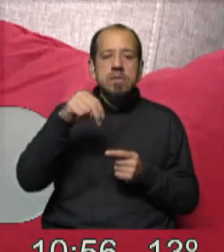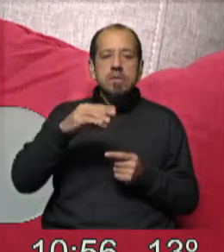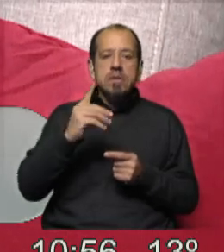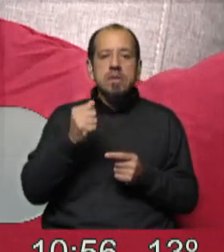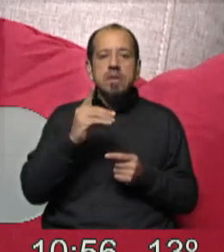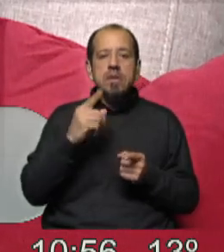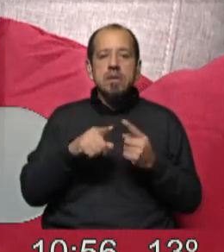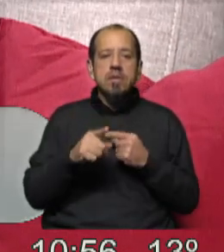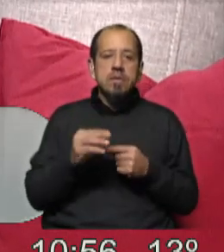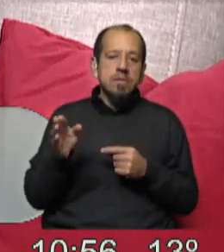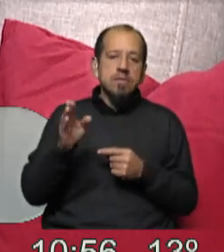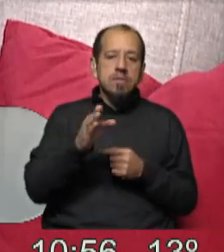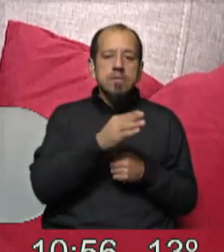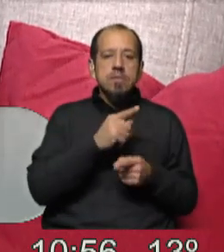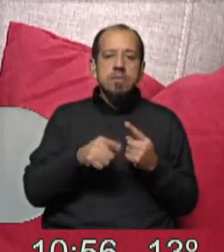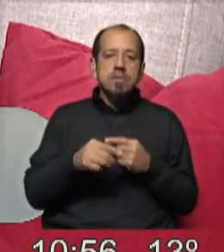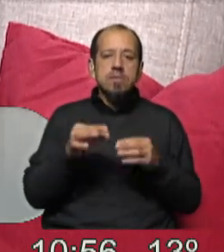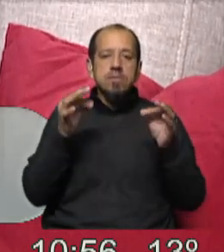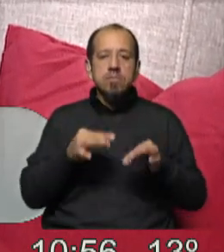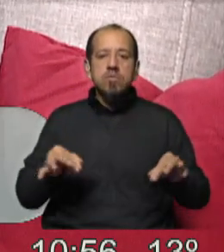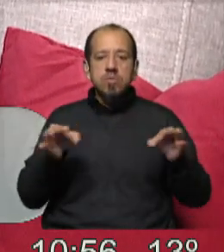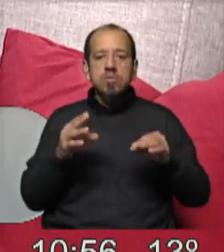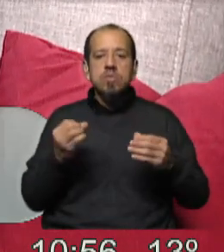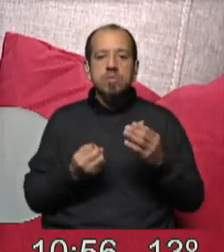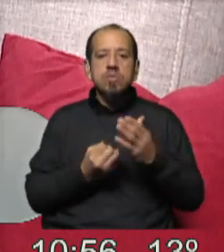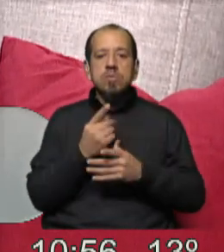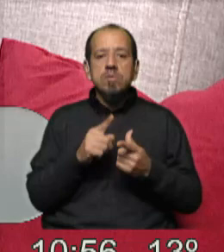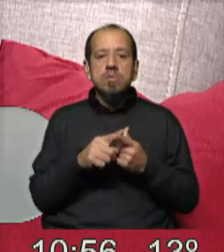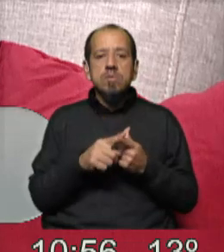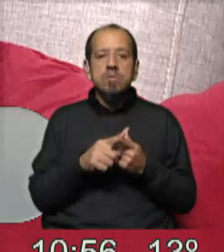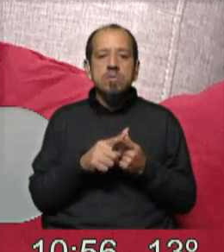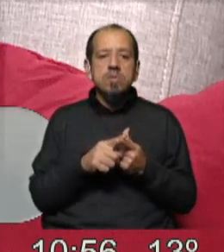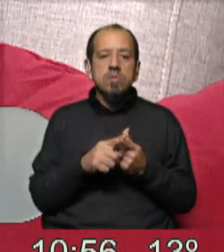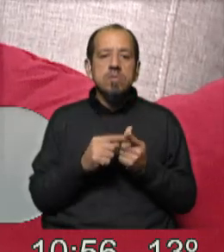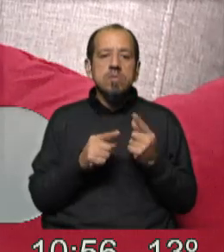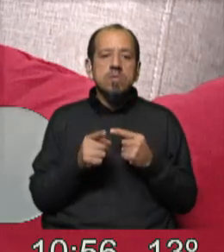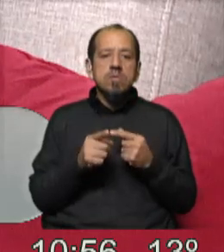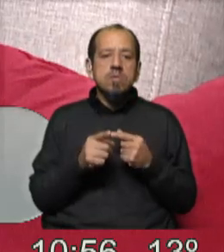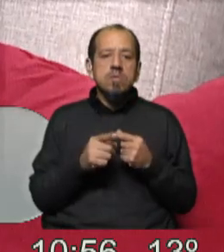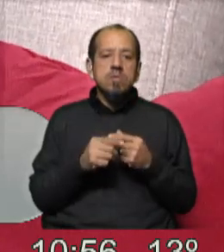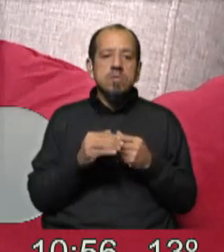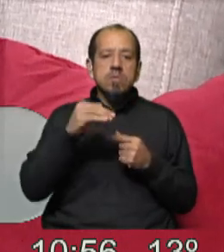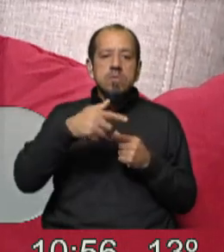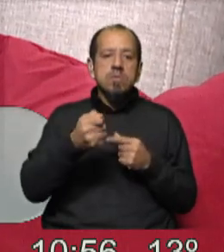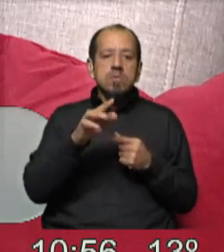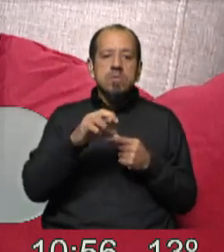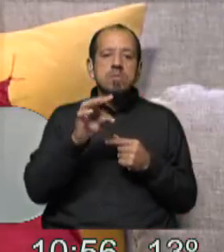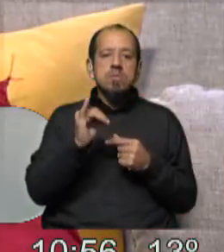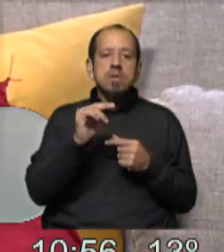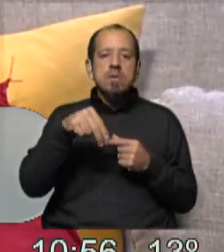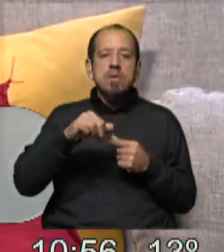gira con esa banda. Son todos músicos nuevos. El que me sigue acompañando es Claudio Martínez, que ya